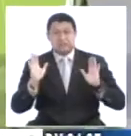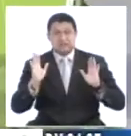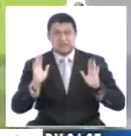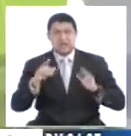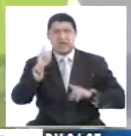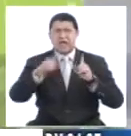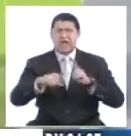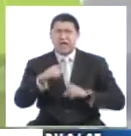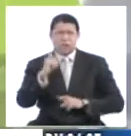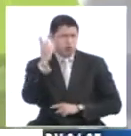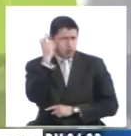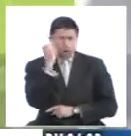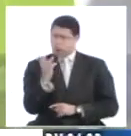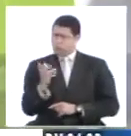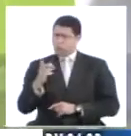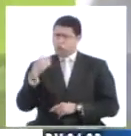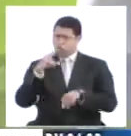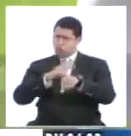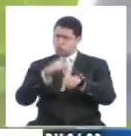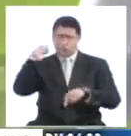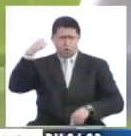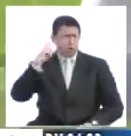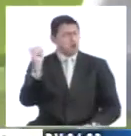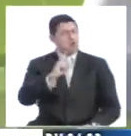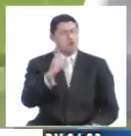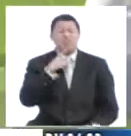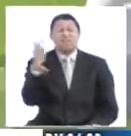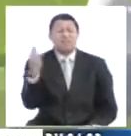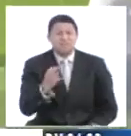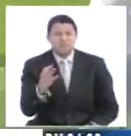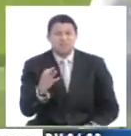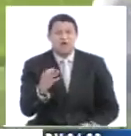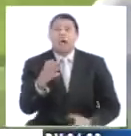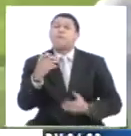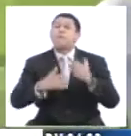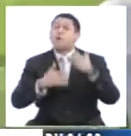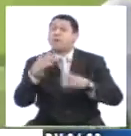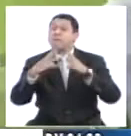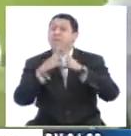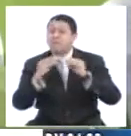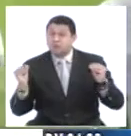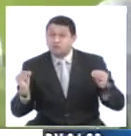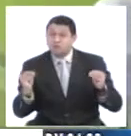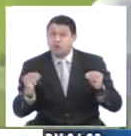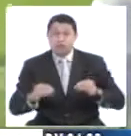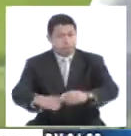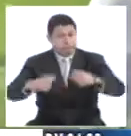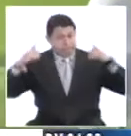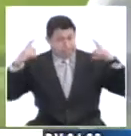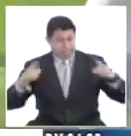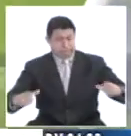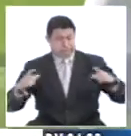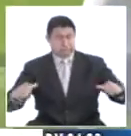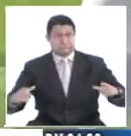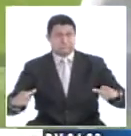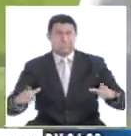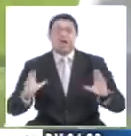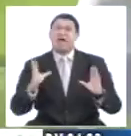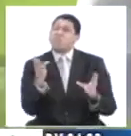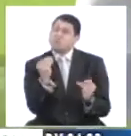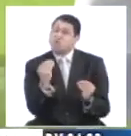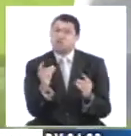escuchando carbohidratos porque cuidado en el problema de todo esas cantidades cuando no hay